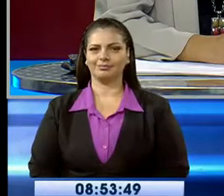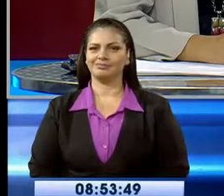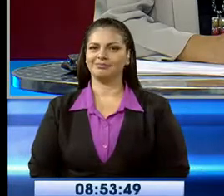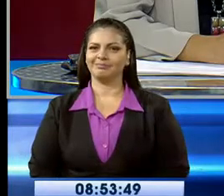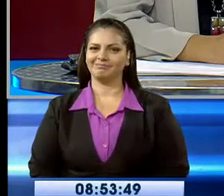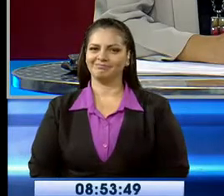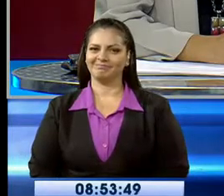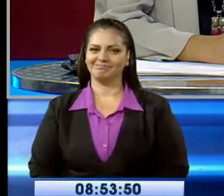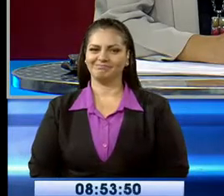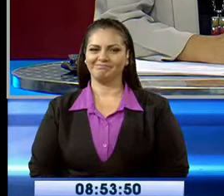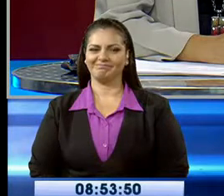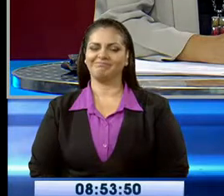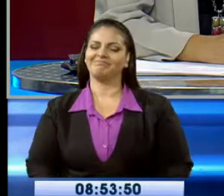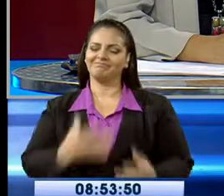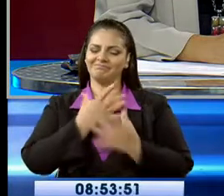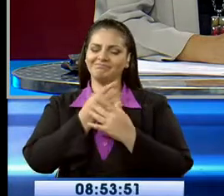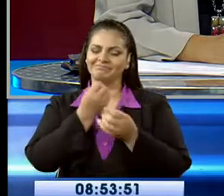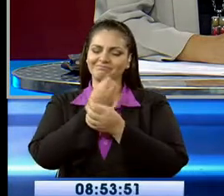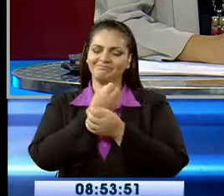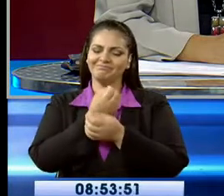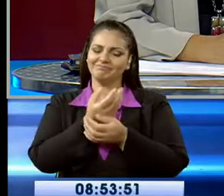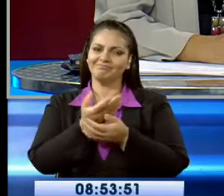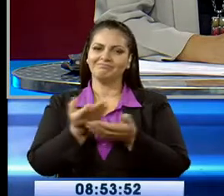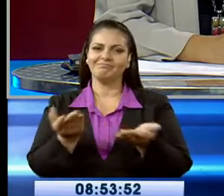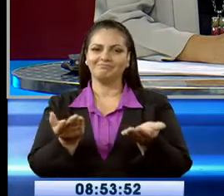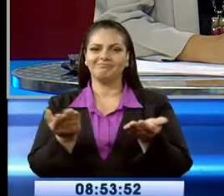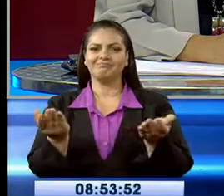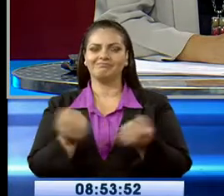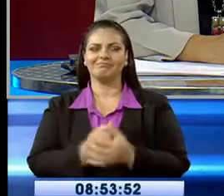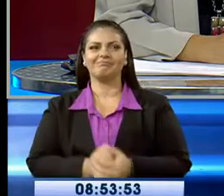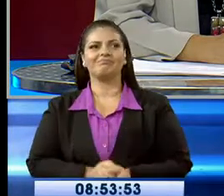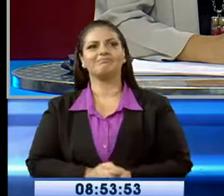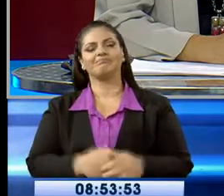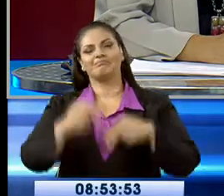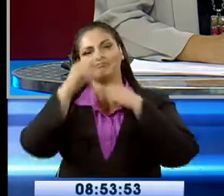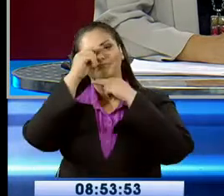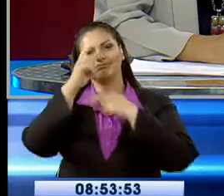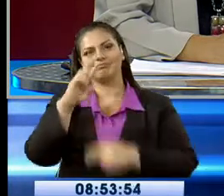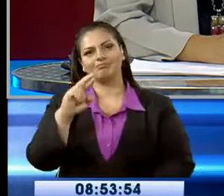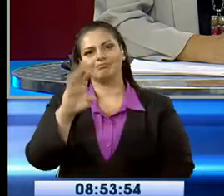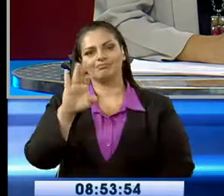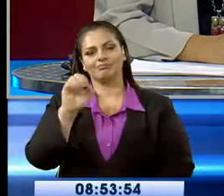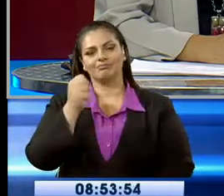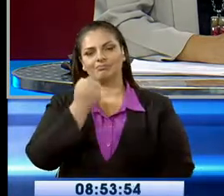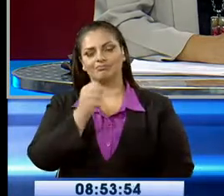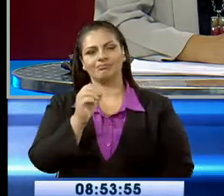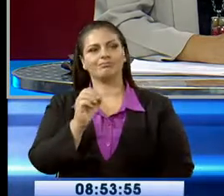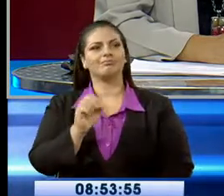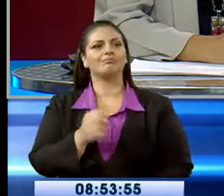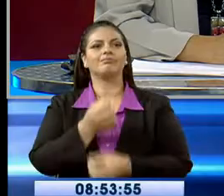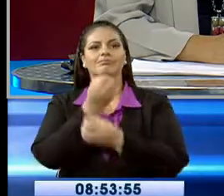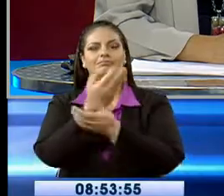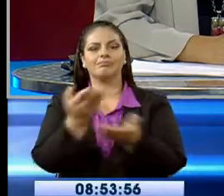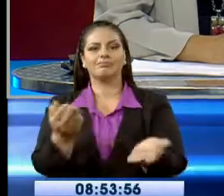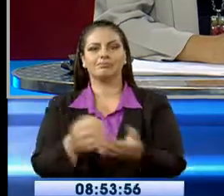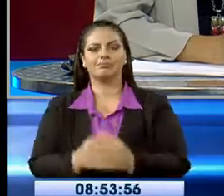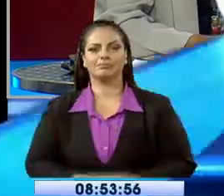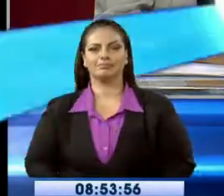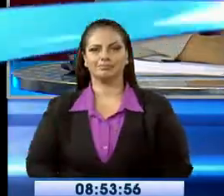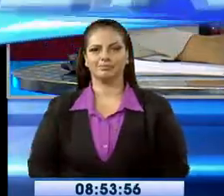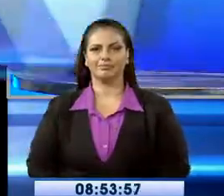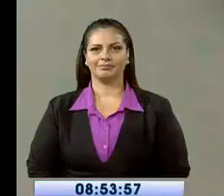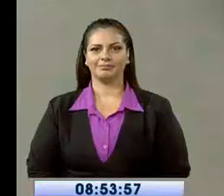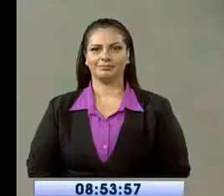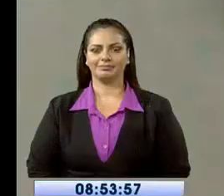Rosalena, un gusto nuevamente estar contigo y con la transmisión de RTS. Retomamos un poco el tema para las personas que recién se están conectando a nuestra